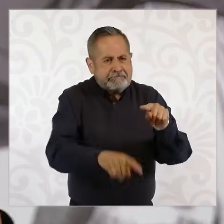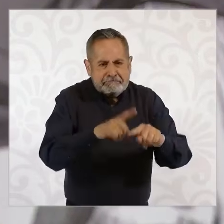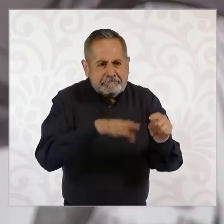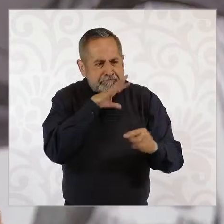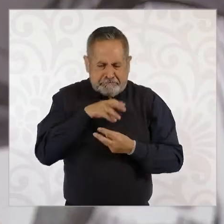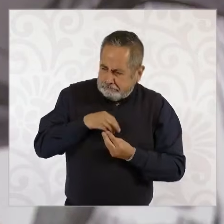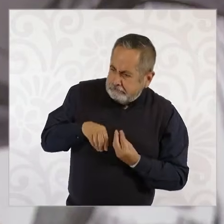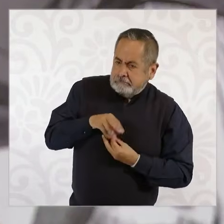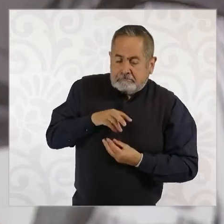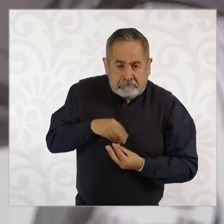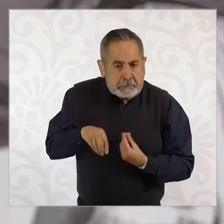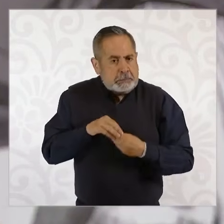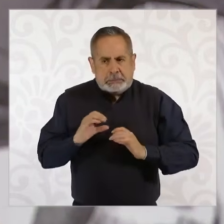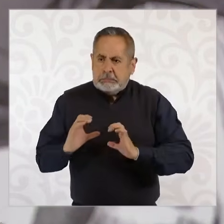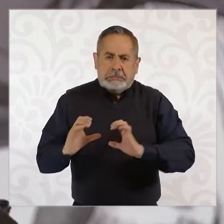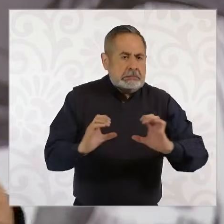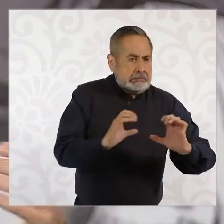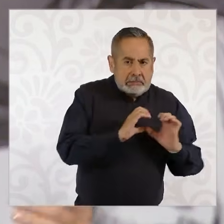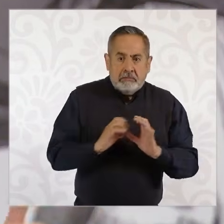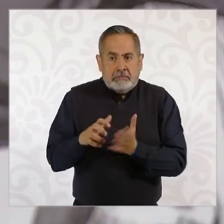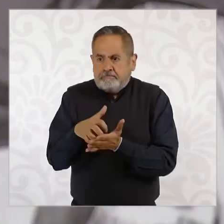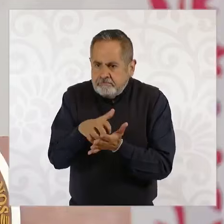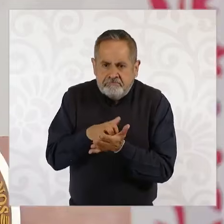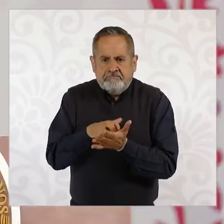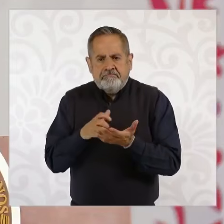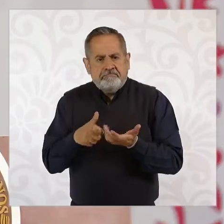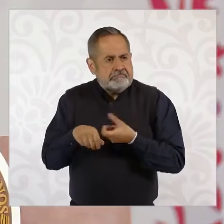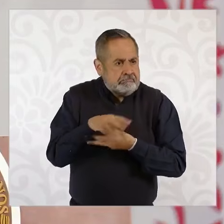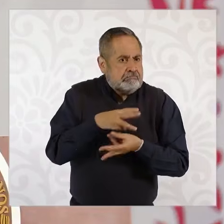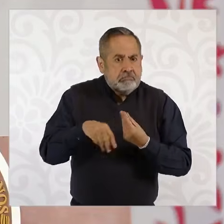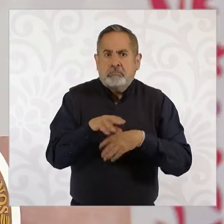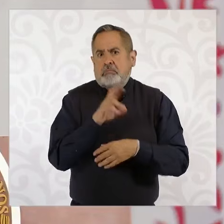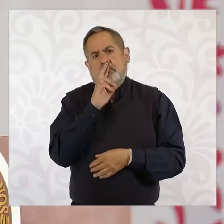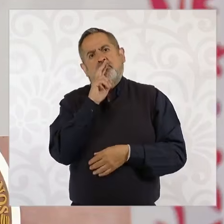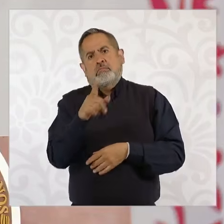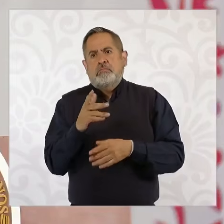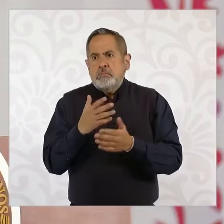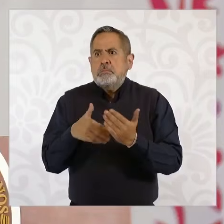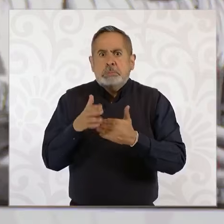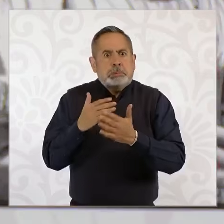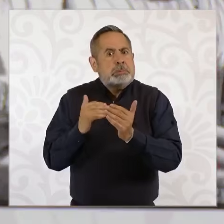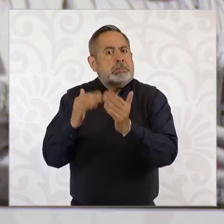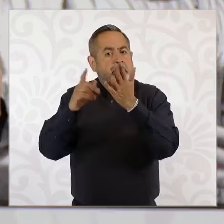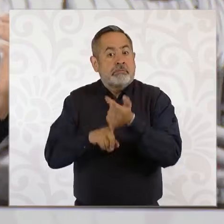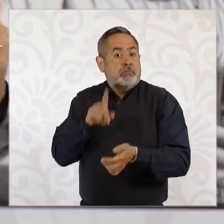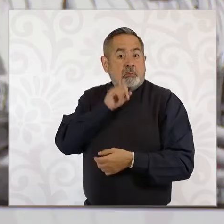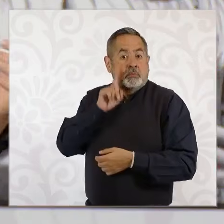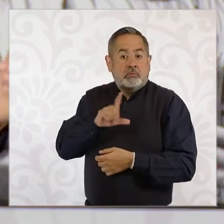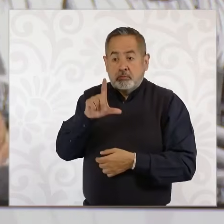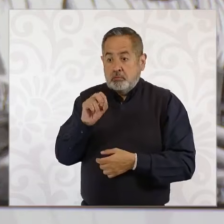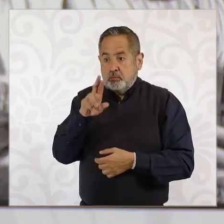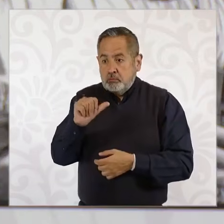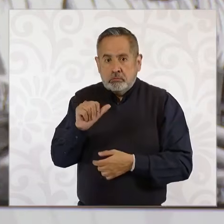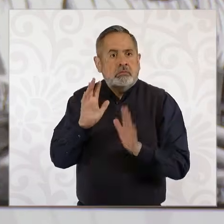y mejorando todo el modelo de ingresos del estado. Y Lorena ha hecho cerca de